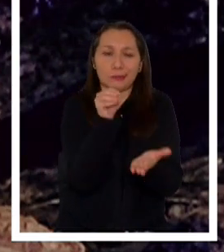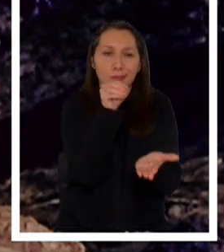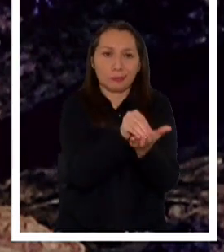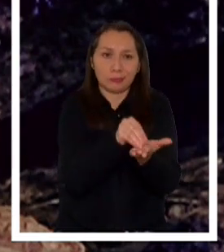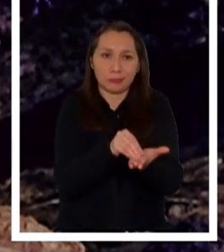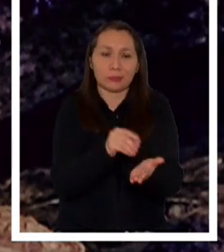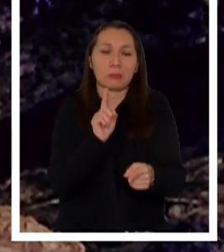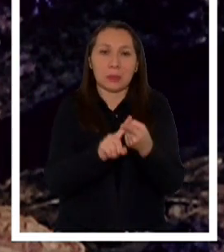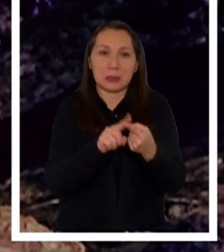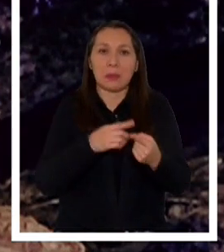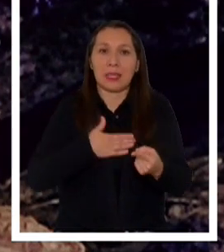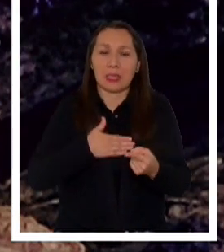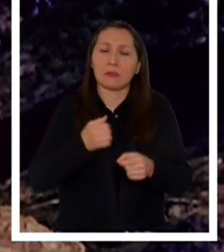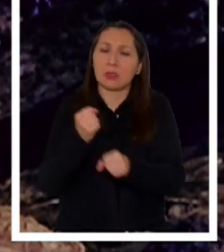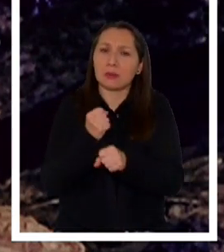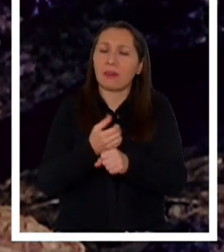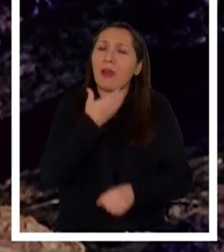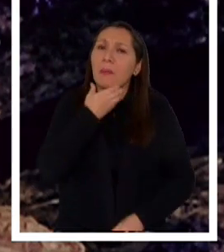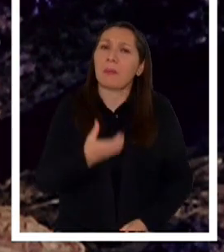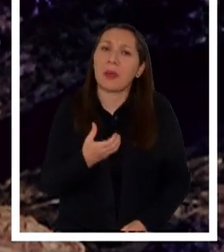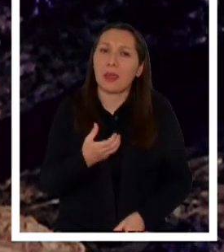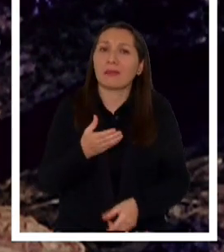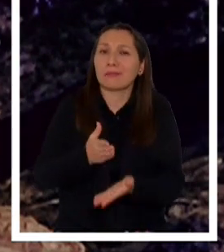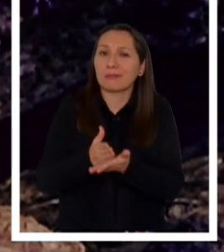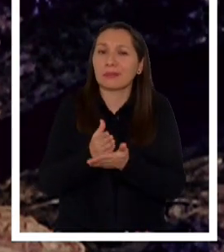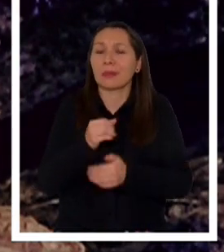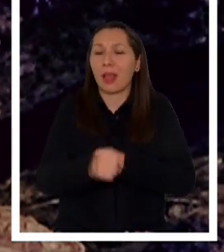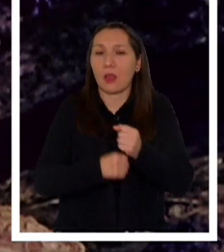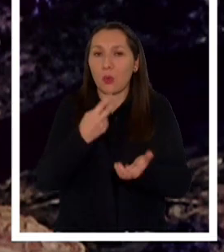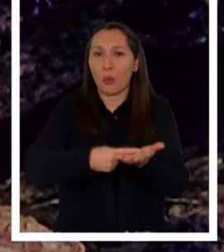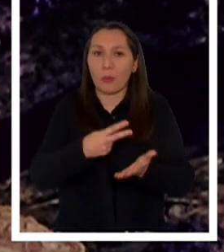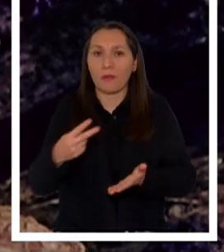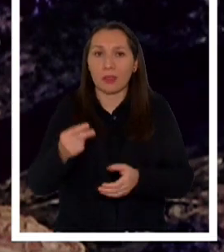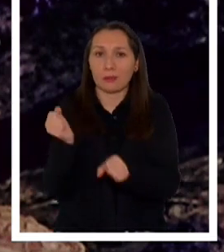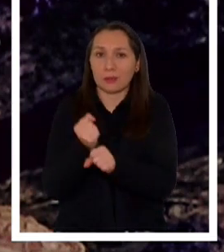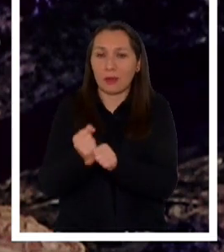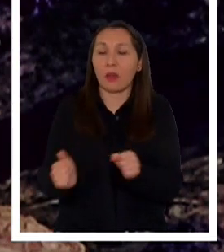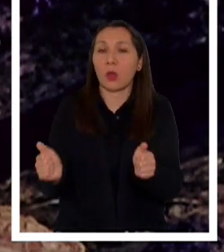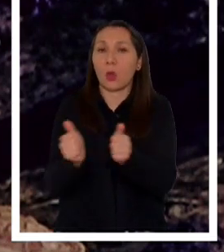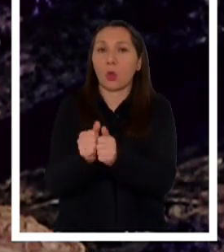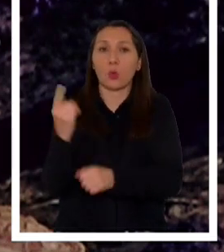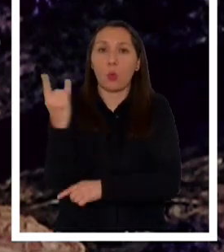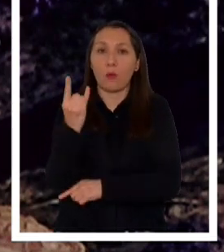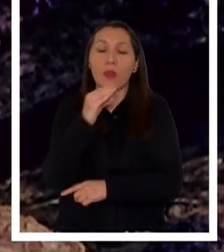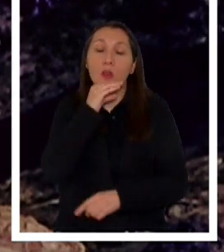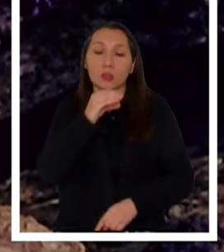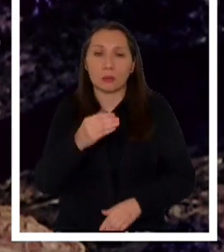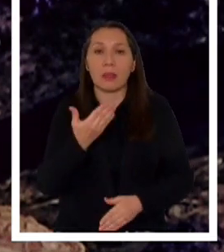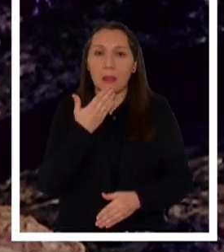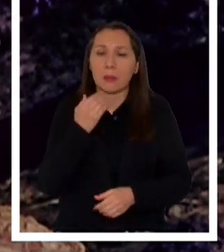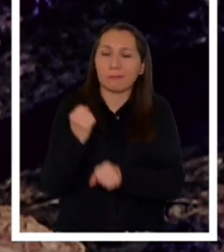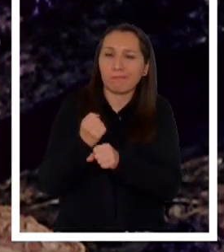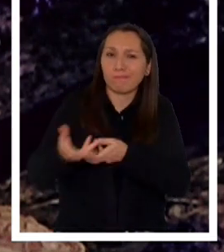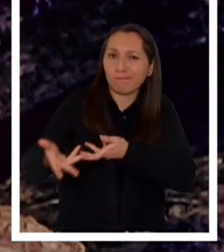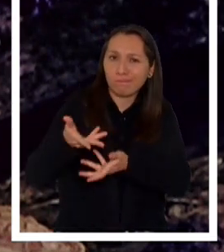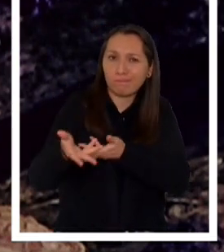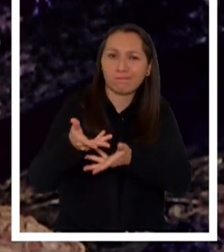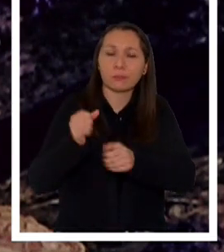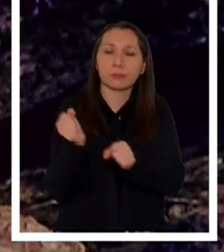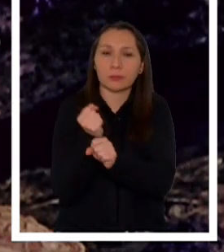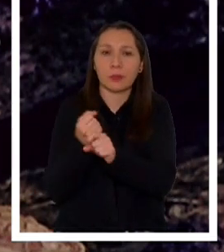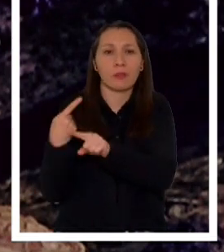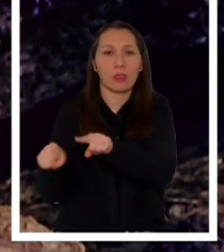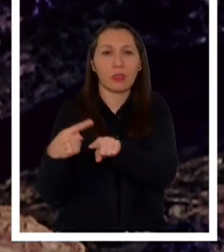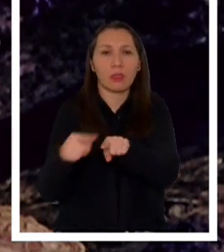hemos venido trabajando con San Pedro La Paz desde también desde el año 2022 hemos trabajado con la universidad de Concepción también entonces hemos